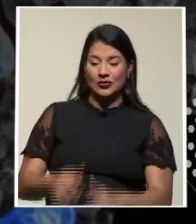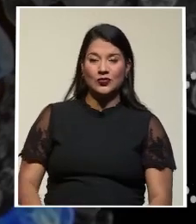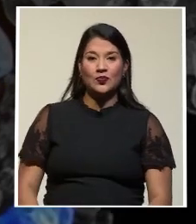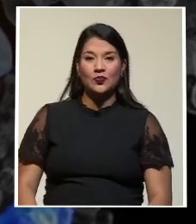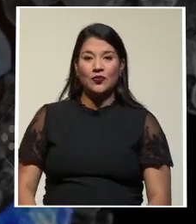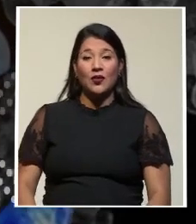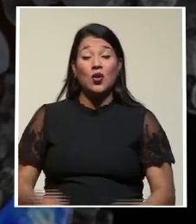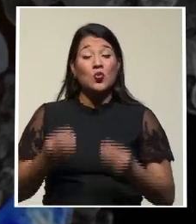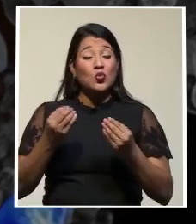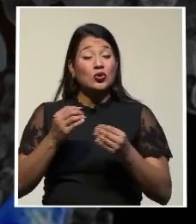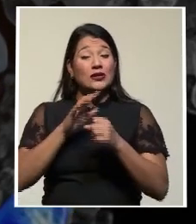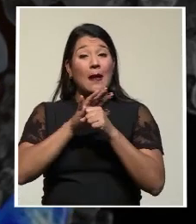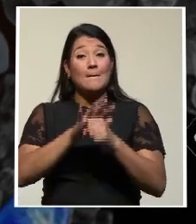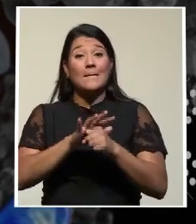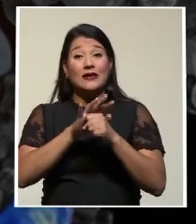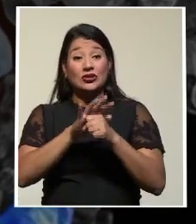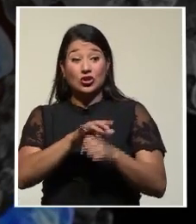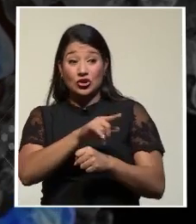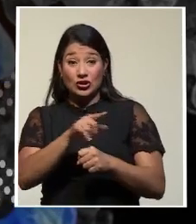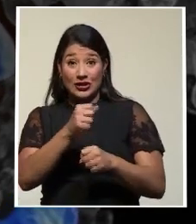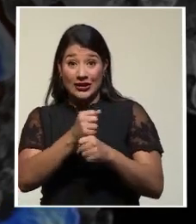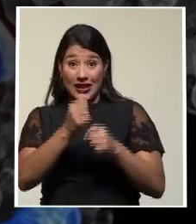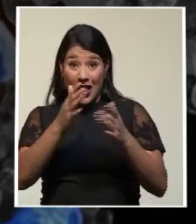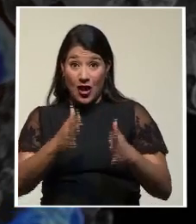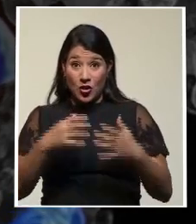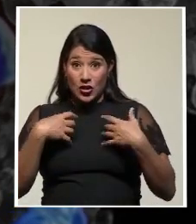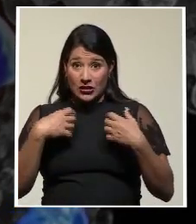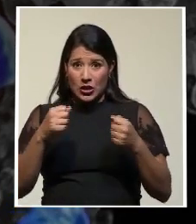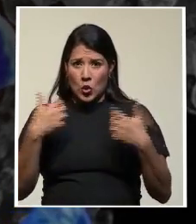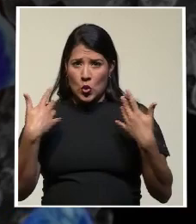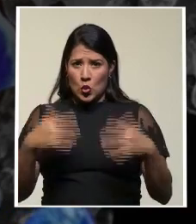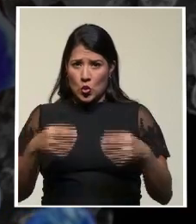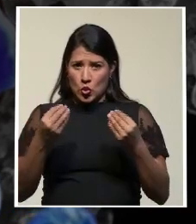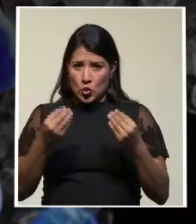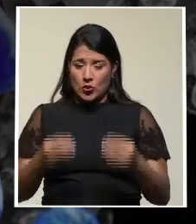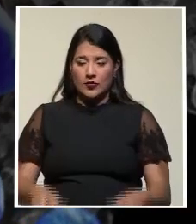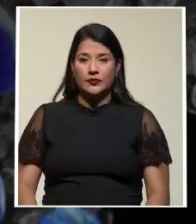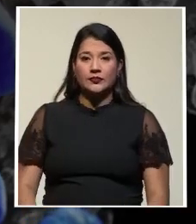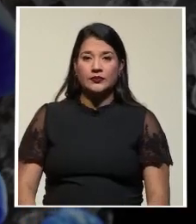La presión sobre el personal de salud es altísima.